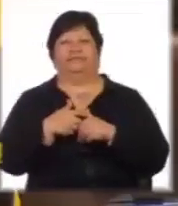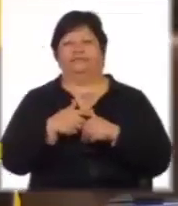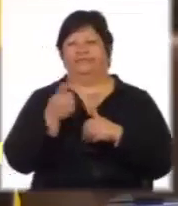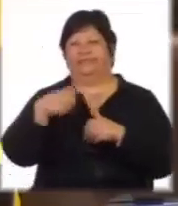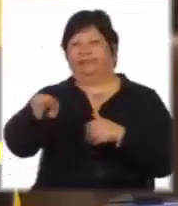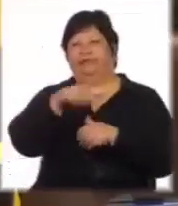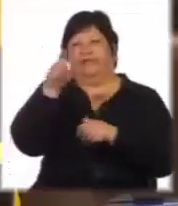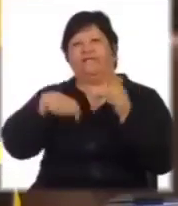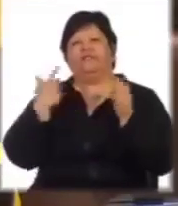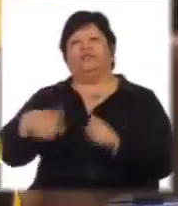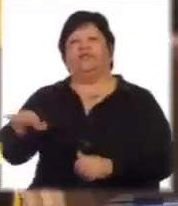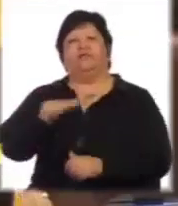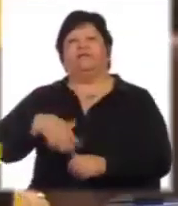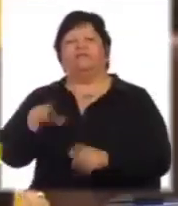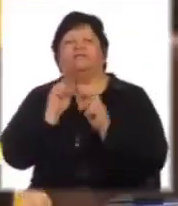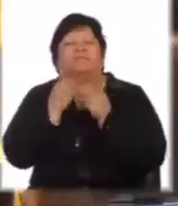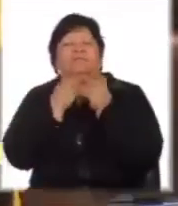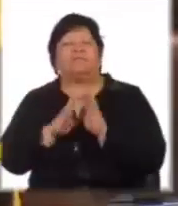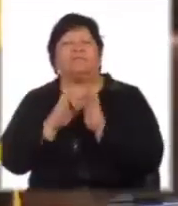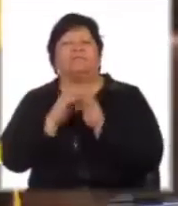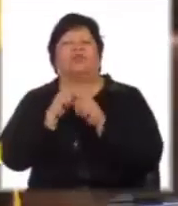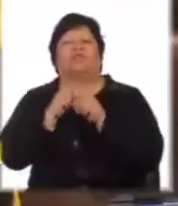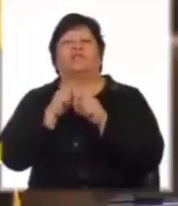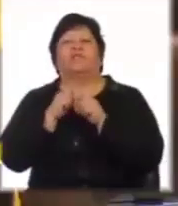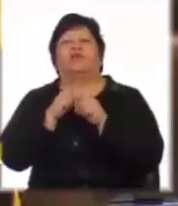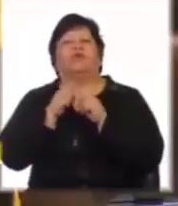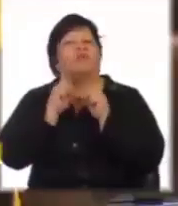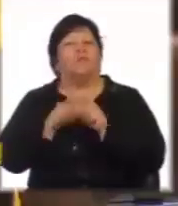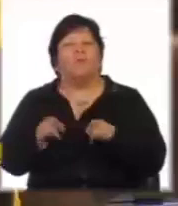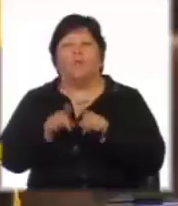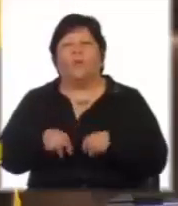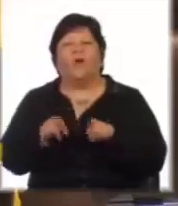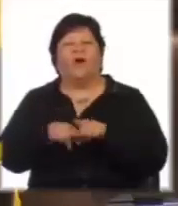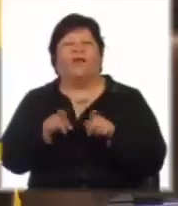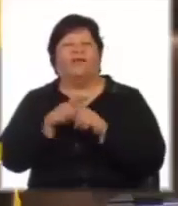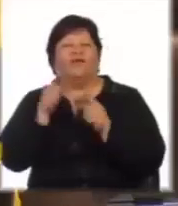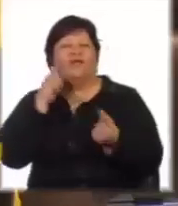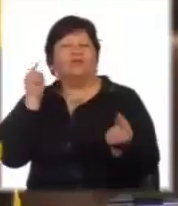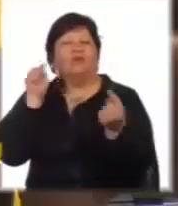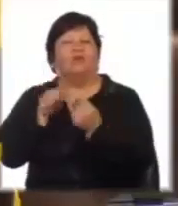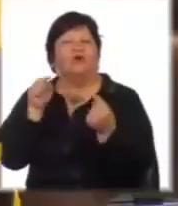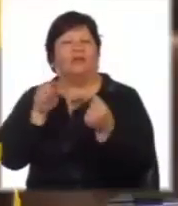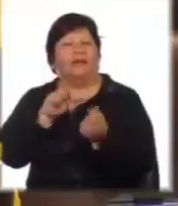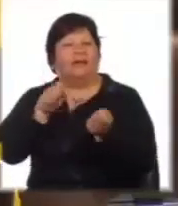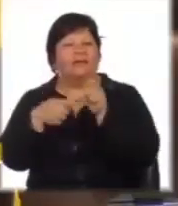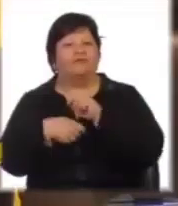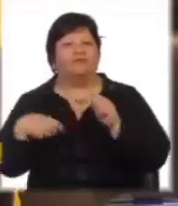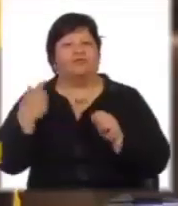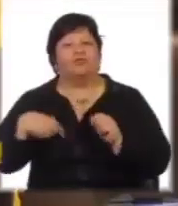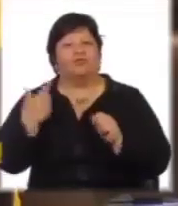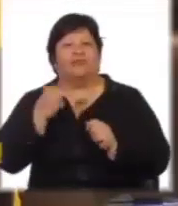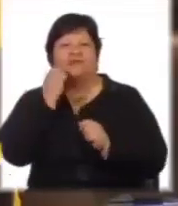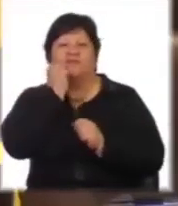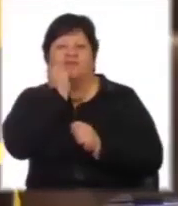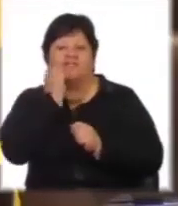siglo, del mismo corte de aquellos discursos reaccionarios que se oponían a las reformas sociales de Valle y Ordóñez.